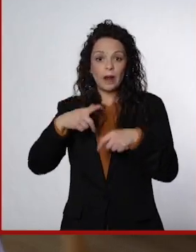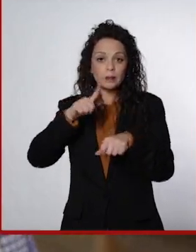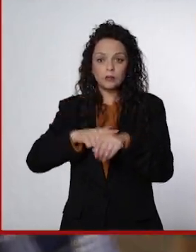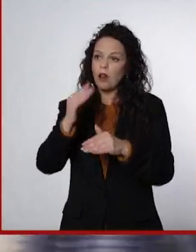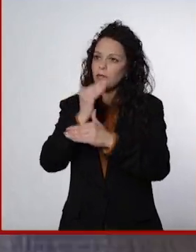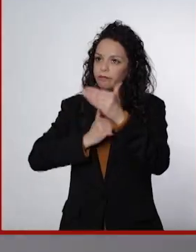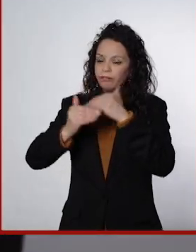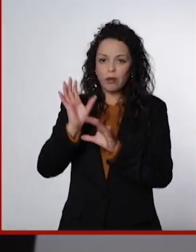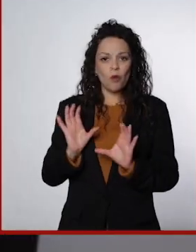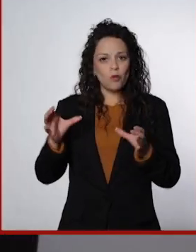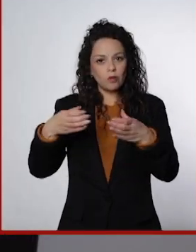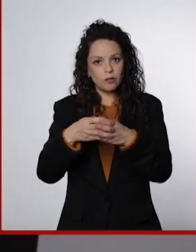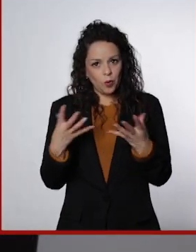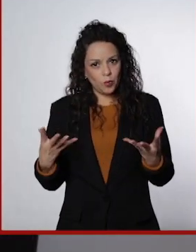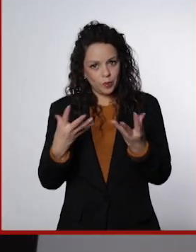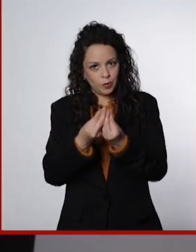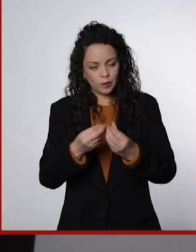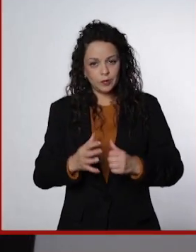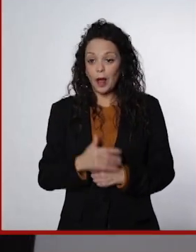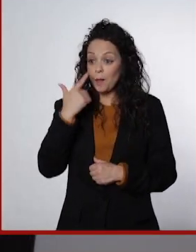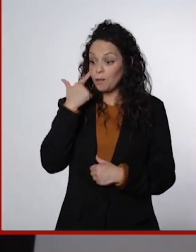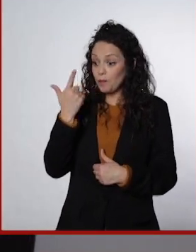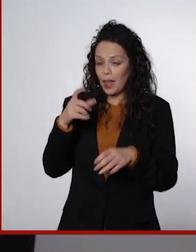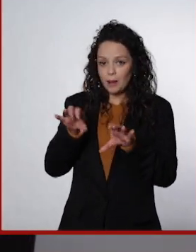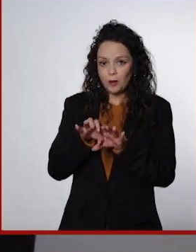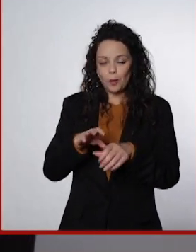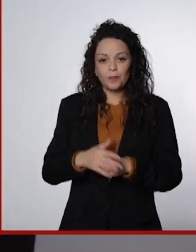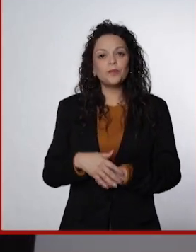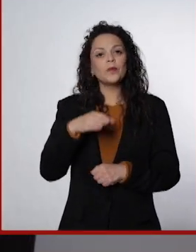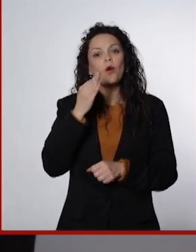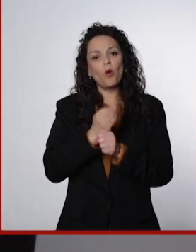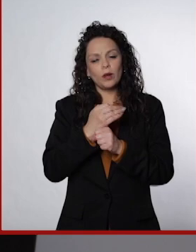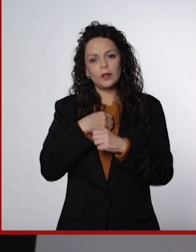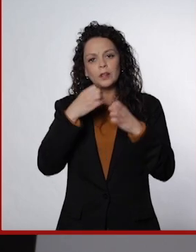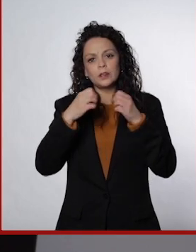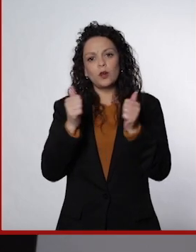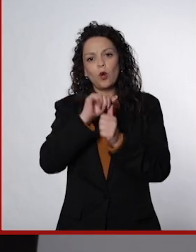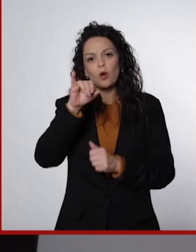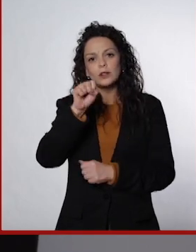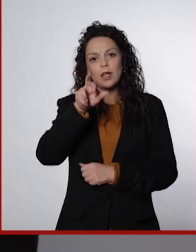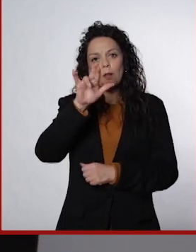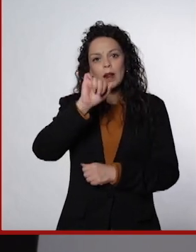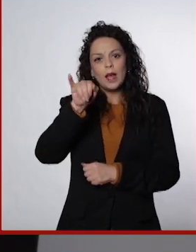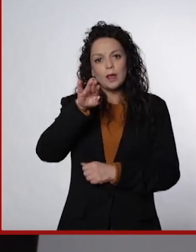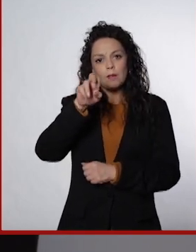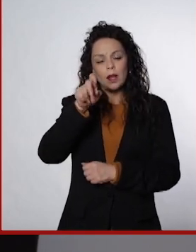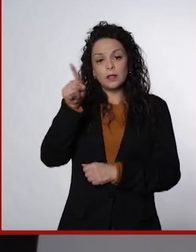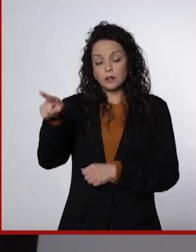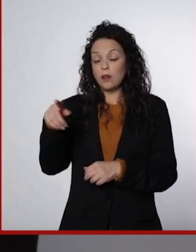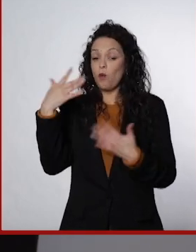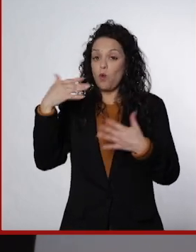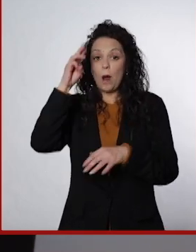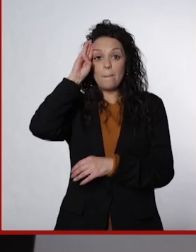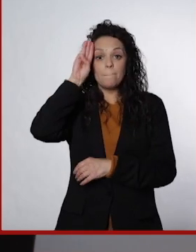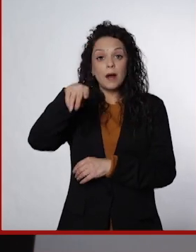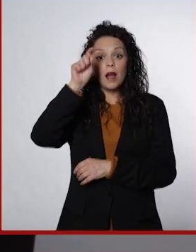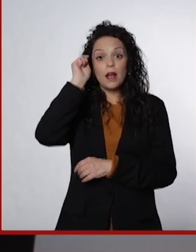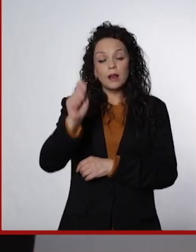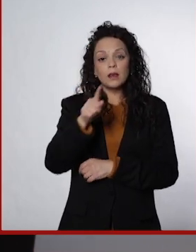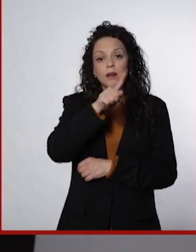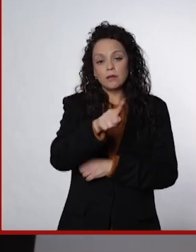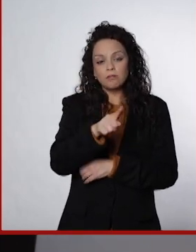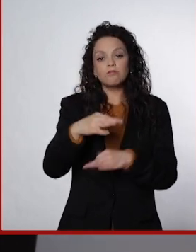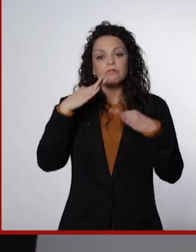cómo. Me encuentro con José María Jiménez, el maestro en orientación psicológica por el